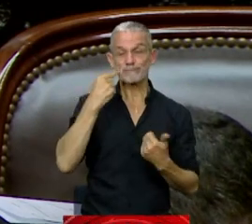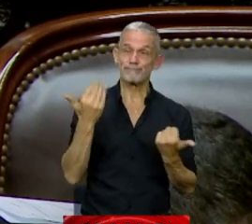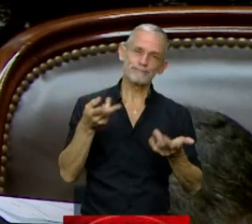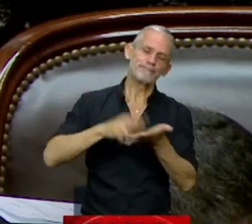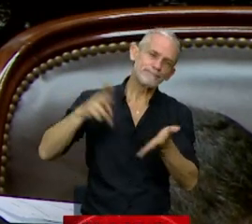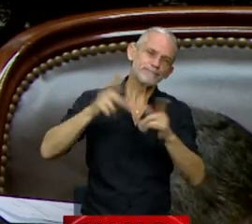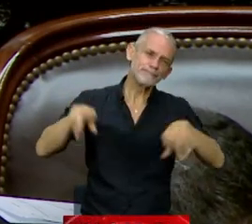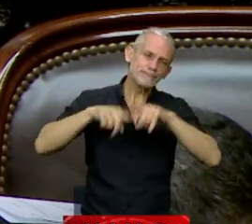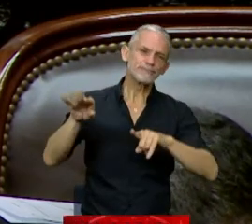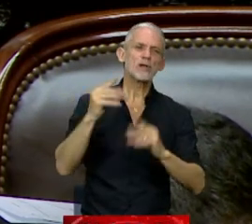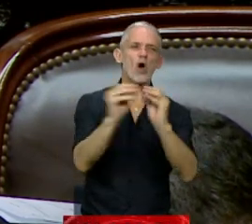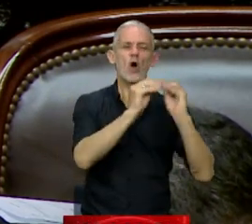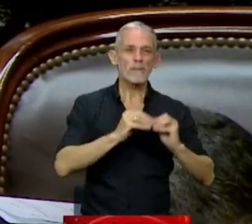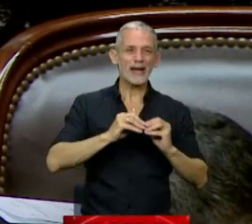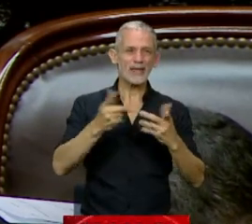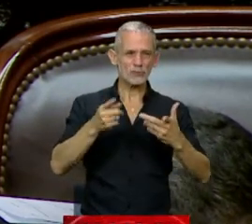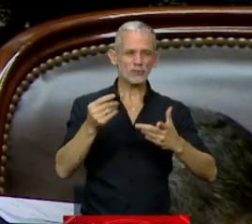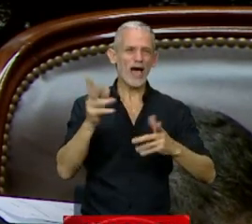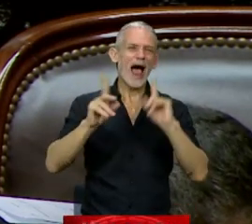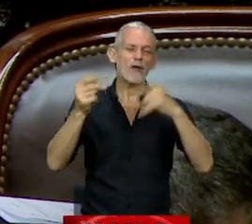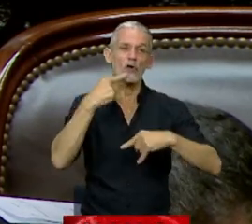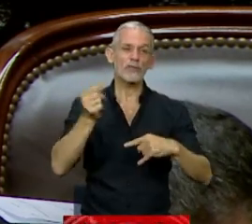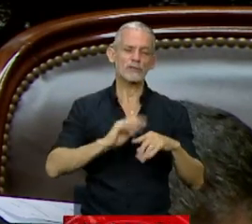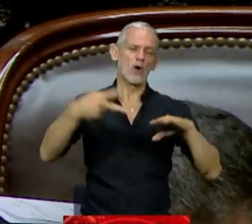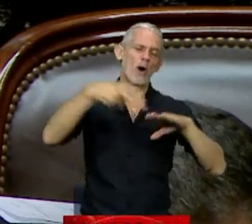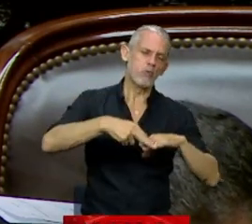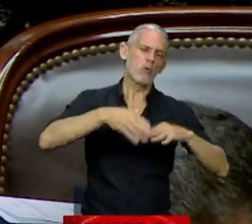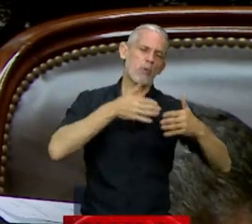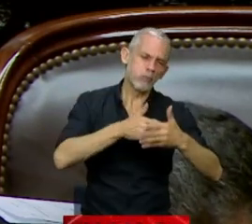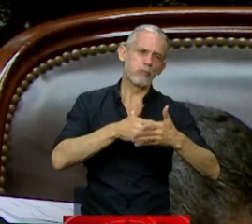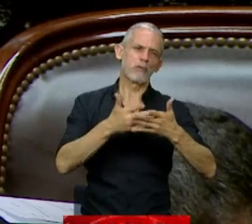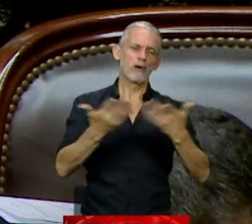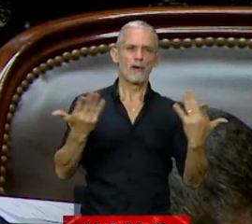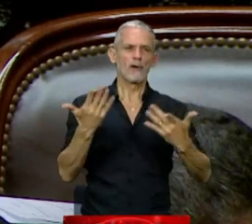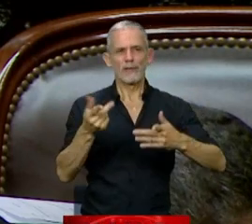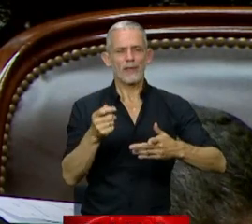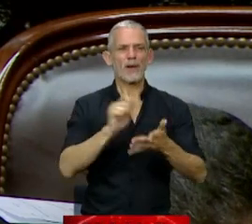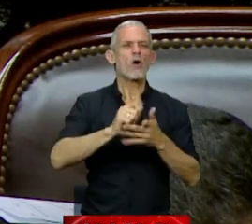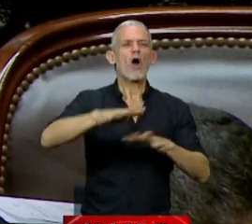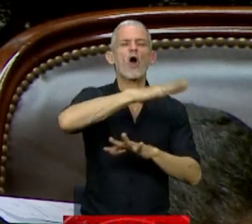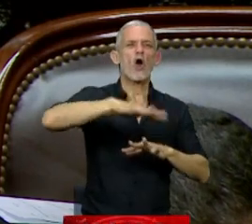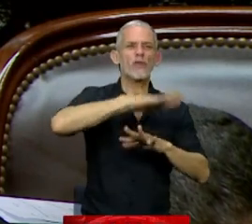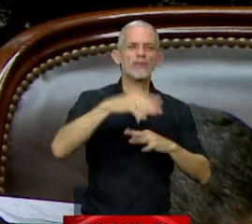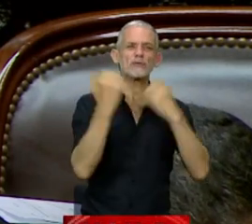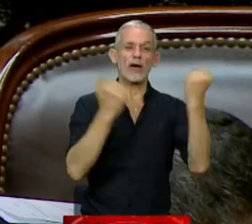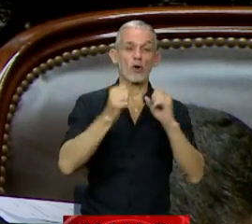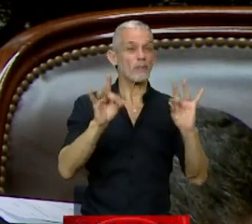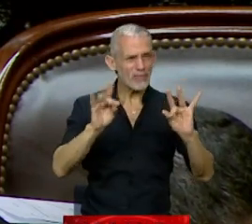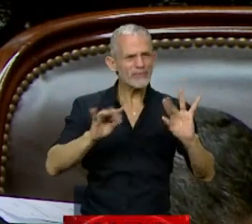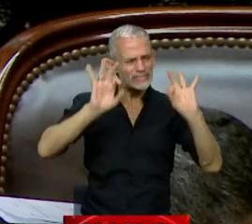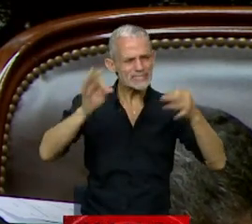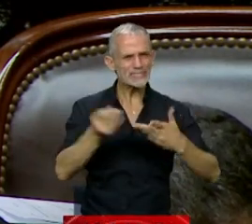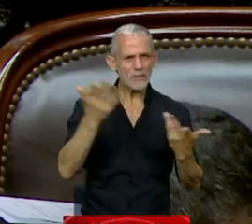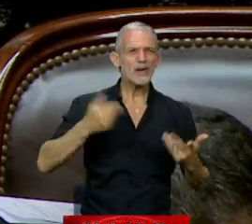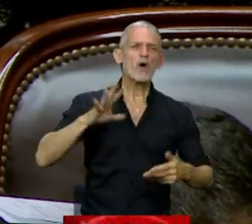nuevo lo digo, a mis compañeros y compañeras hablar de restricciones, describir un contexto macroeconómico complejo con falta